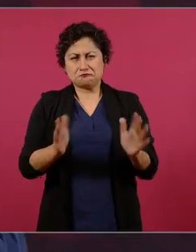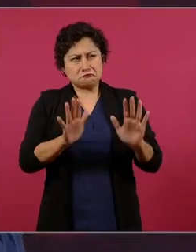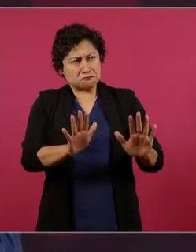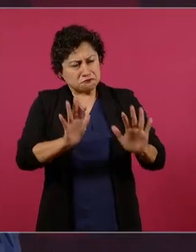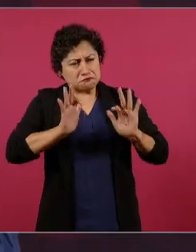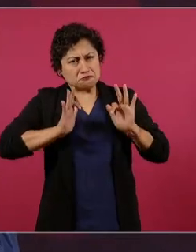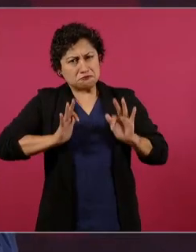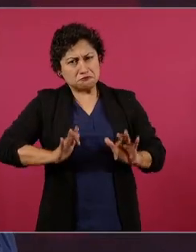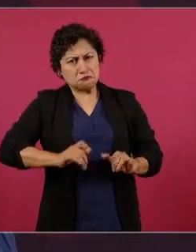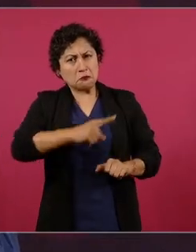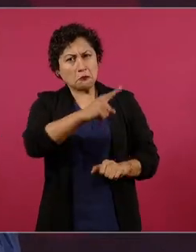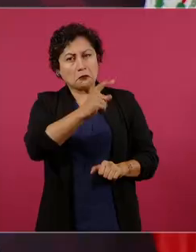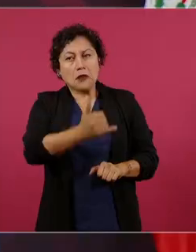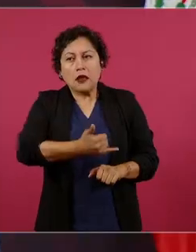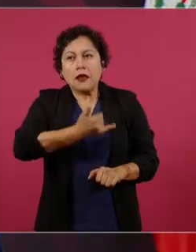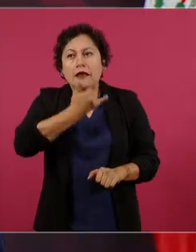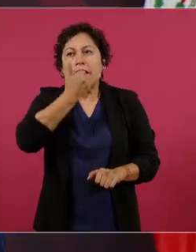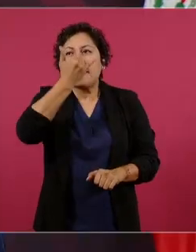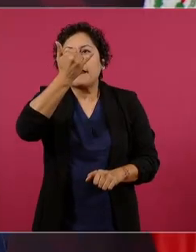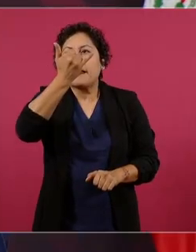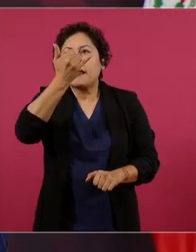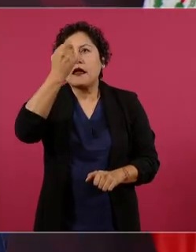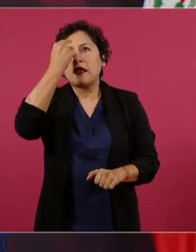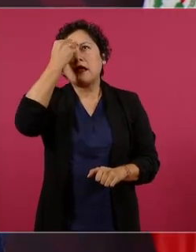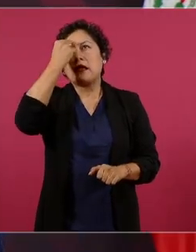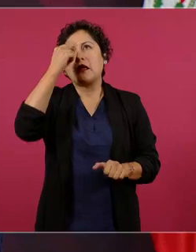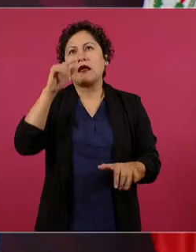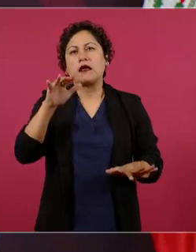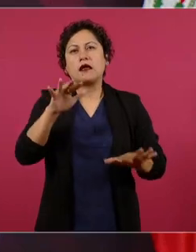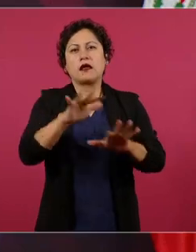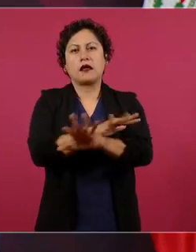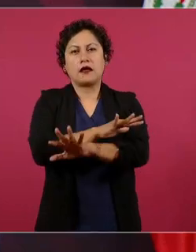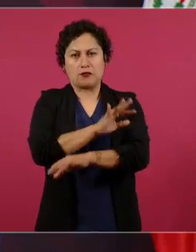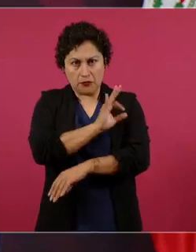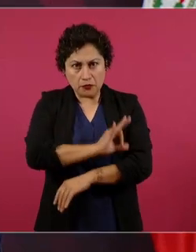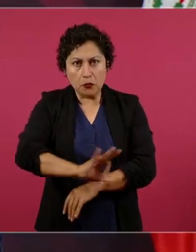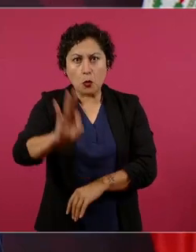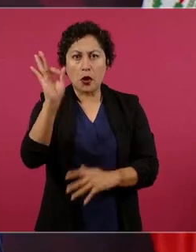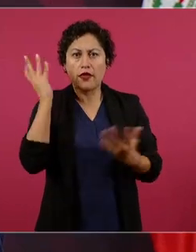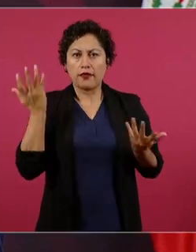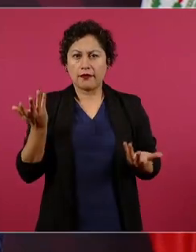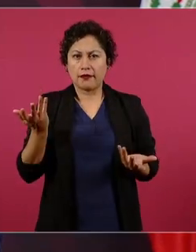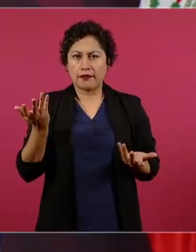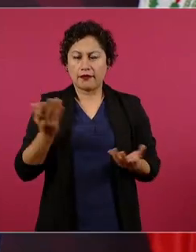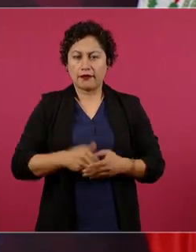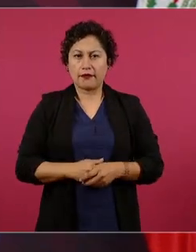Pues no, no, no, no, no, no, no, no.